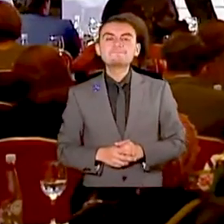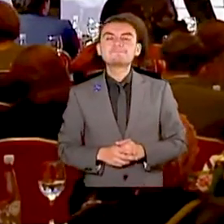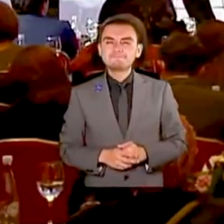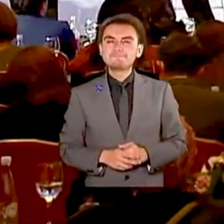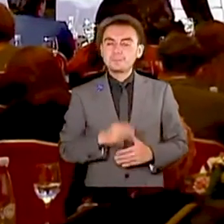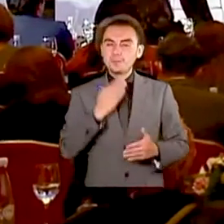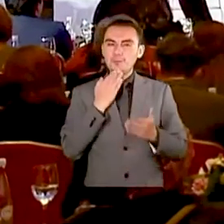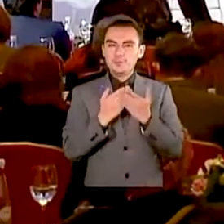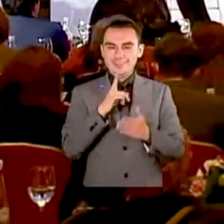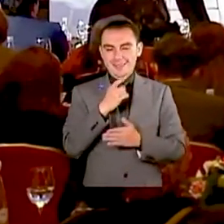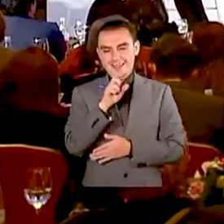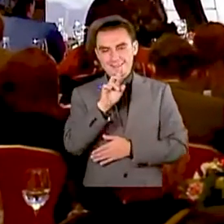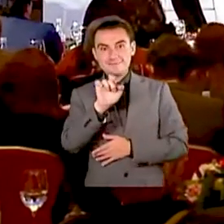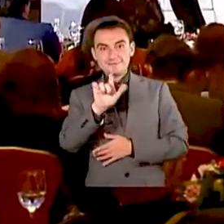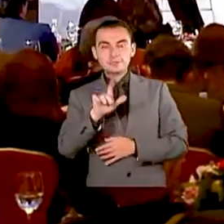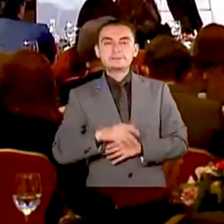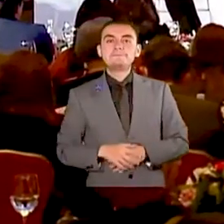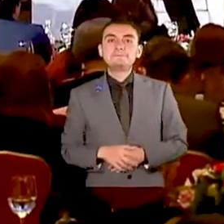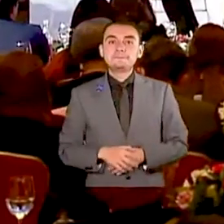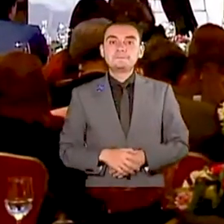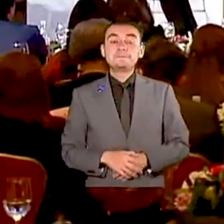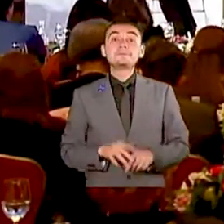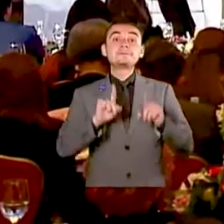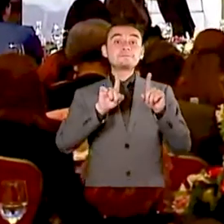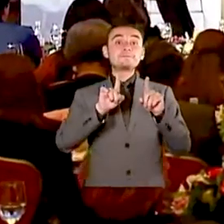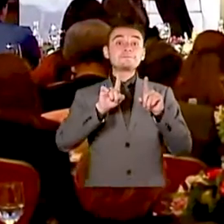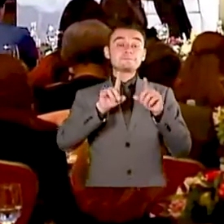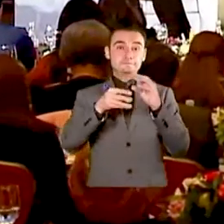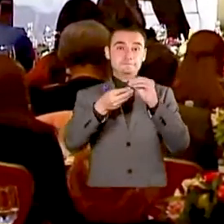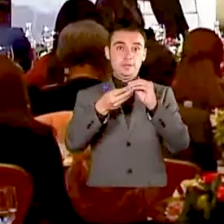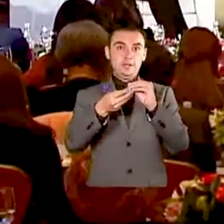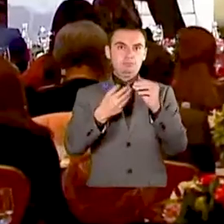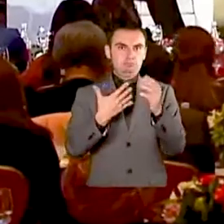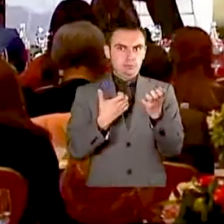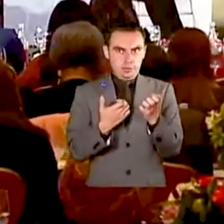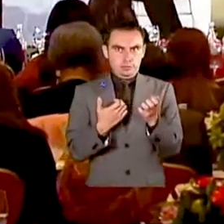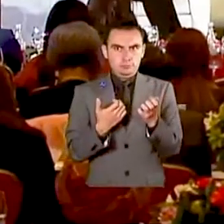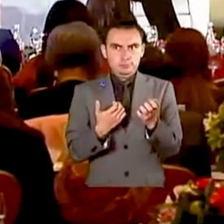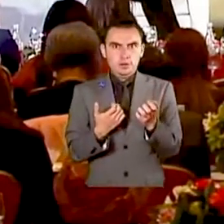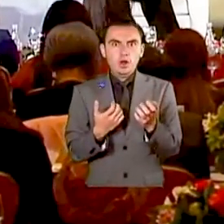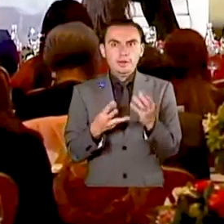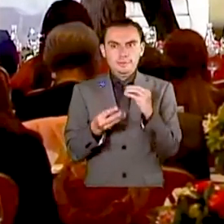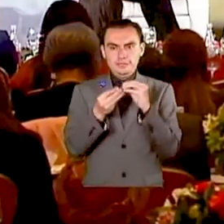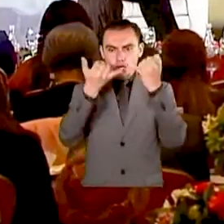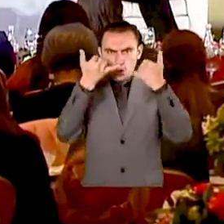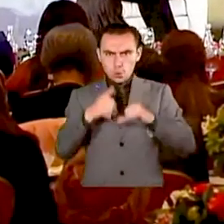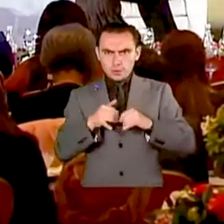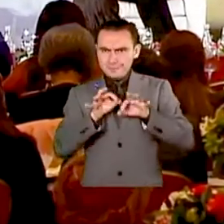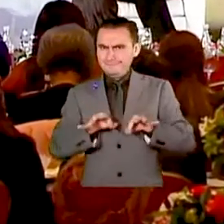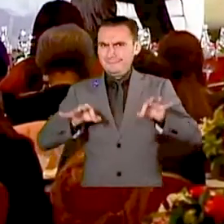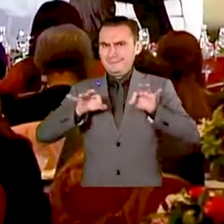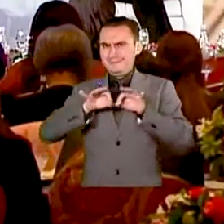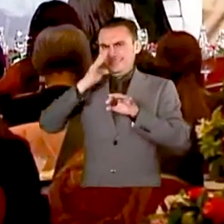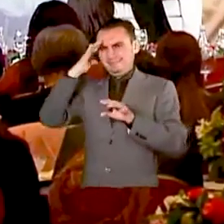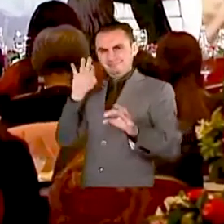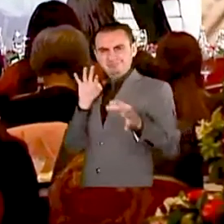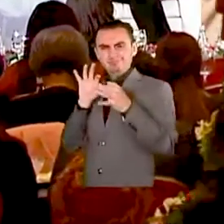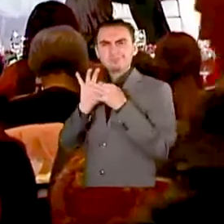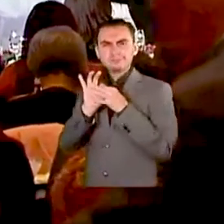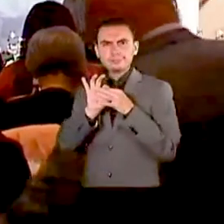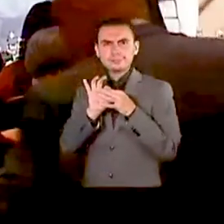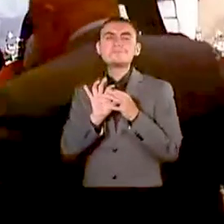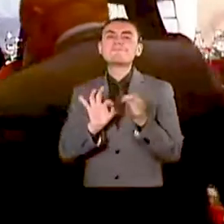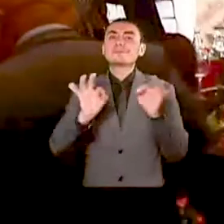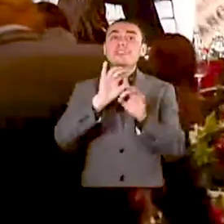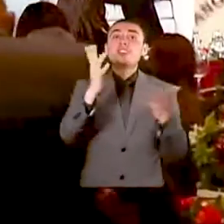Gracias, Gabriel. Sí, y no puedo dejar de referirme al último eje transversal